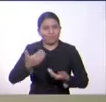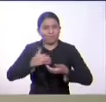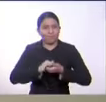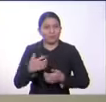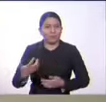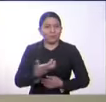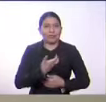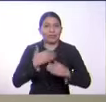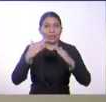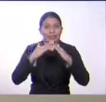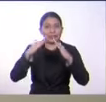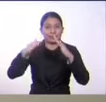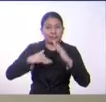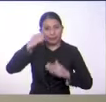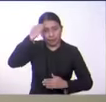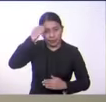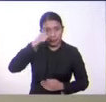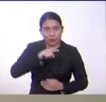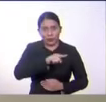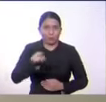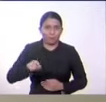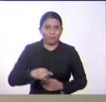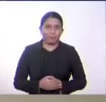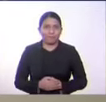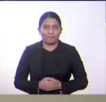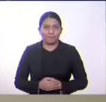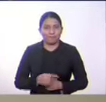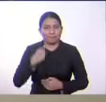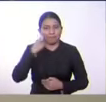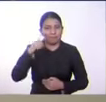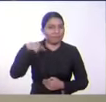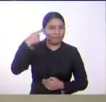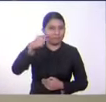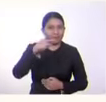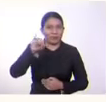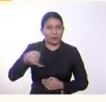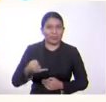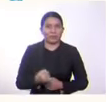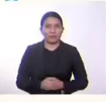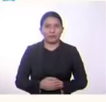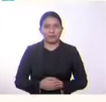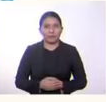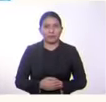en esta franja dedicada a todos ustedes. Nos despedimos y será hasta la próxima. Hasta el próximo jueves.